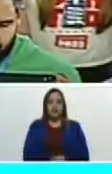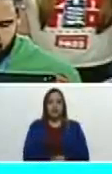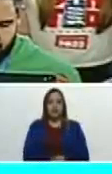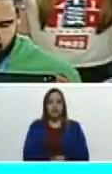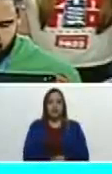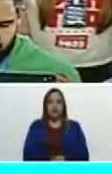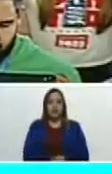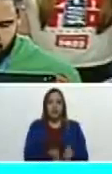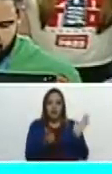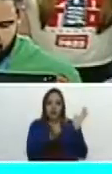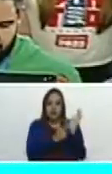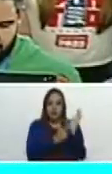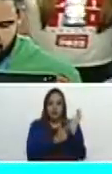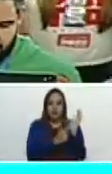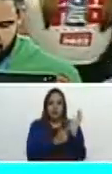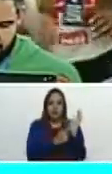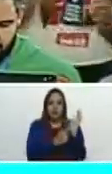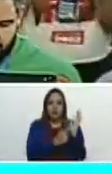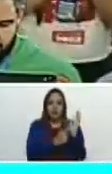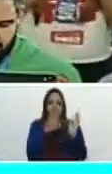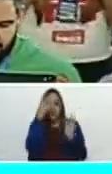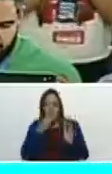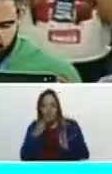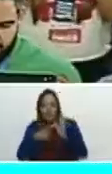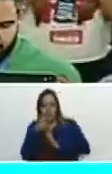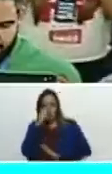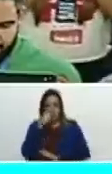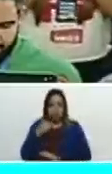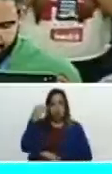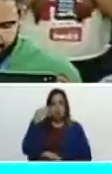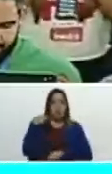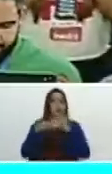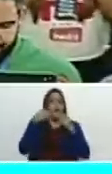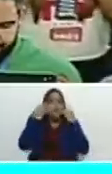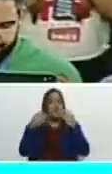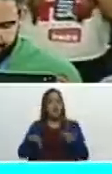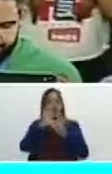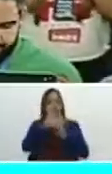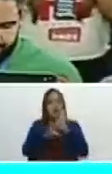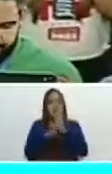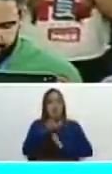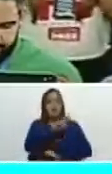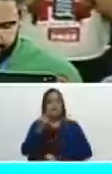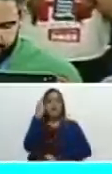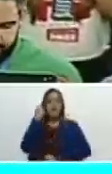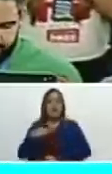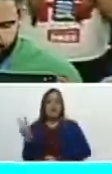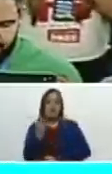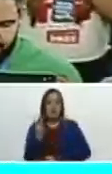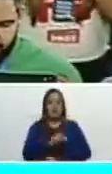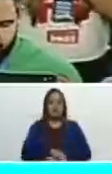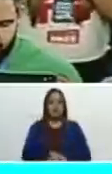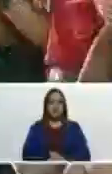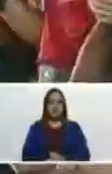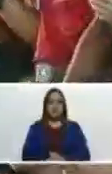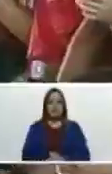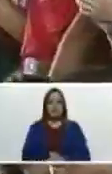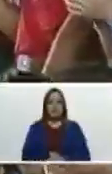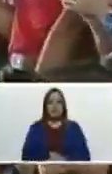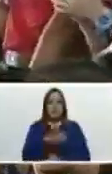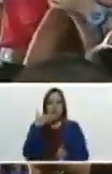a esta muchacha ya mayor de edad. Hicimos realidad la Constitución de la República Bolivariana de Venezuela con